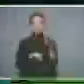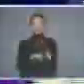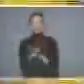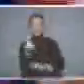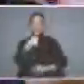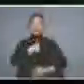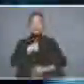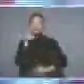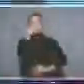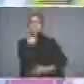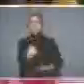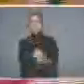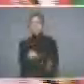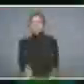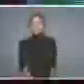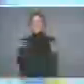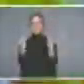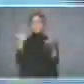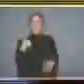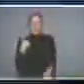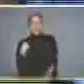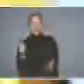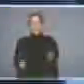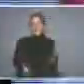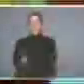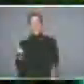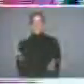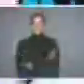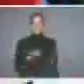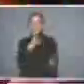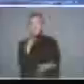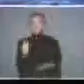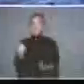No lo dudes más y ponte a bailar. Fiesta llegó el